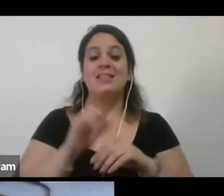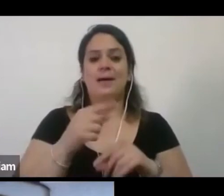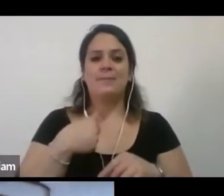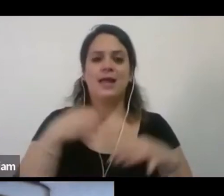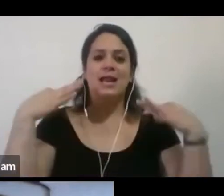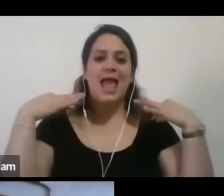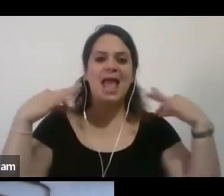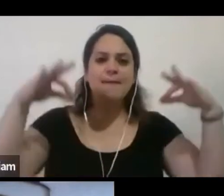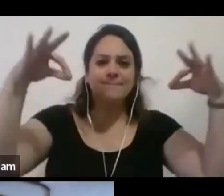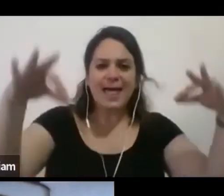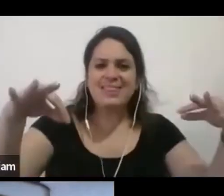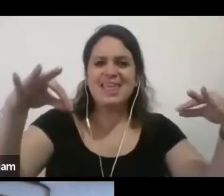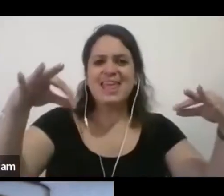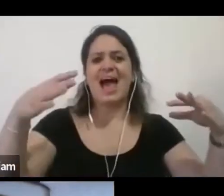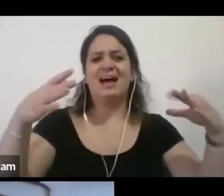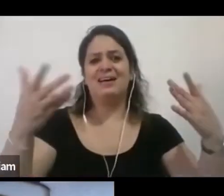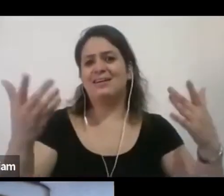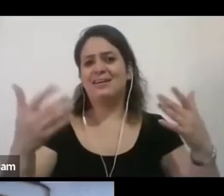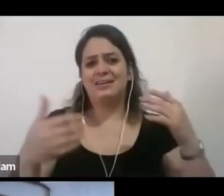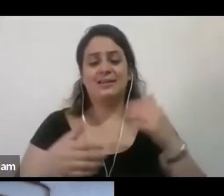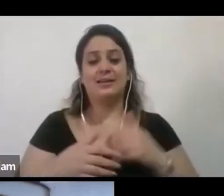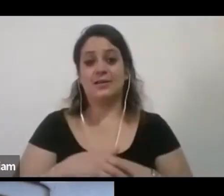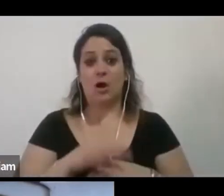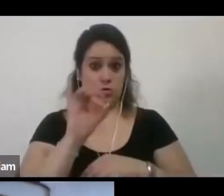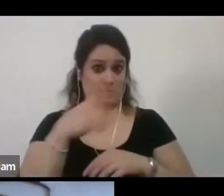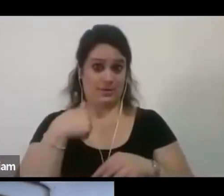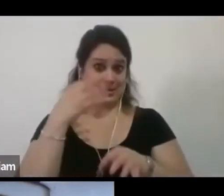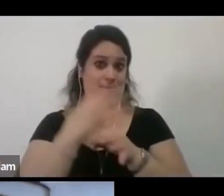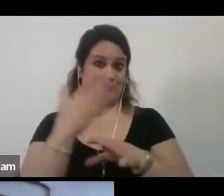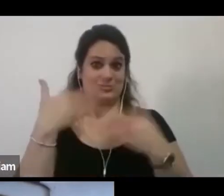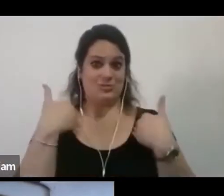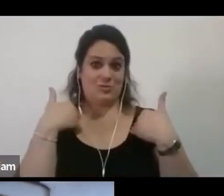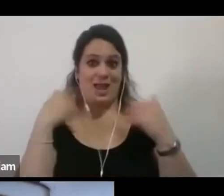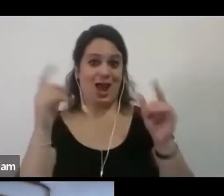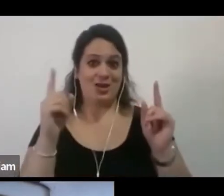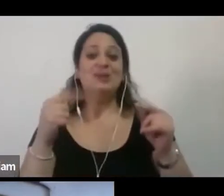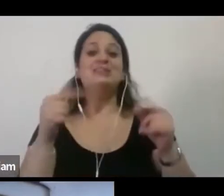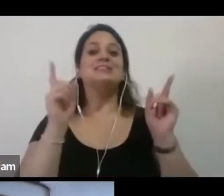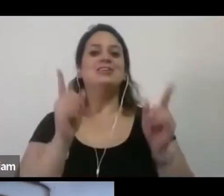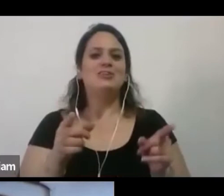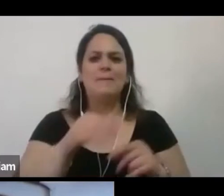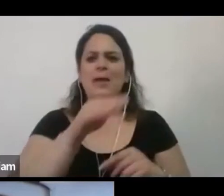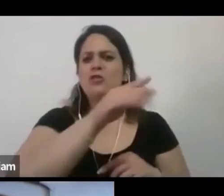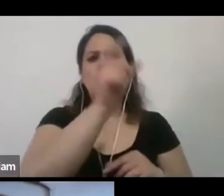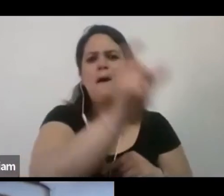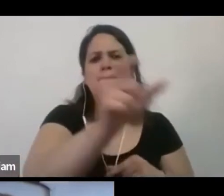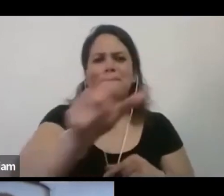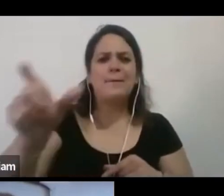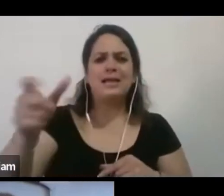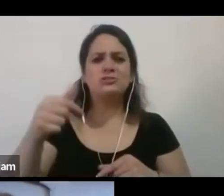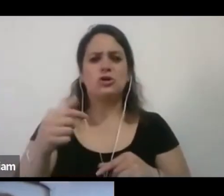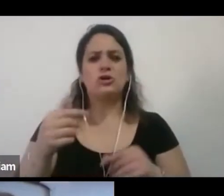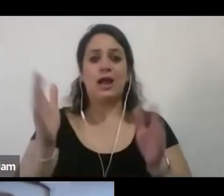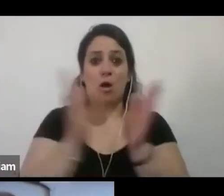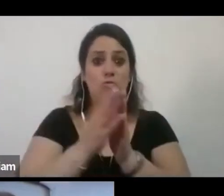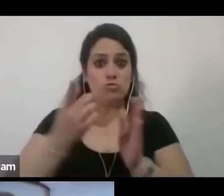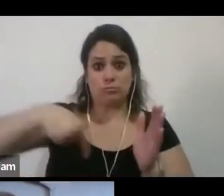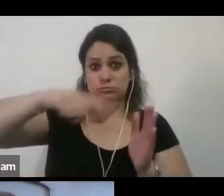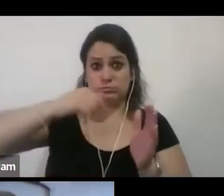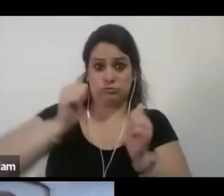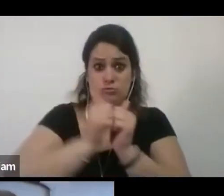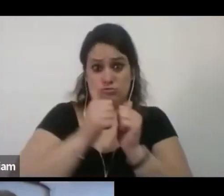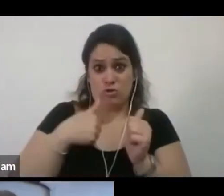empatía, no solamente de mi profesión, sino la empatía de todas estas personas que hoy están acá conmigo,